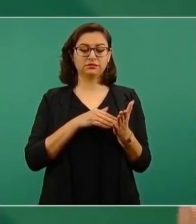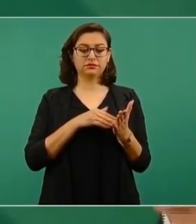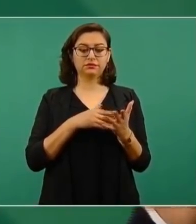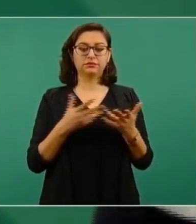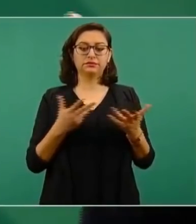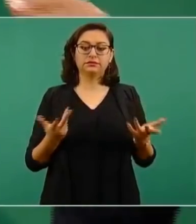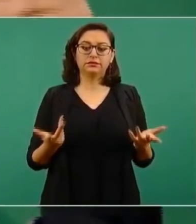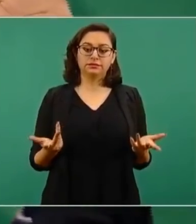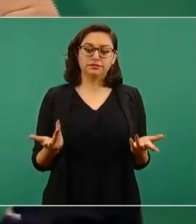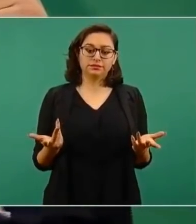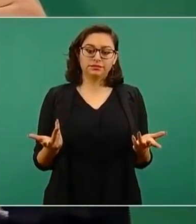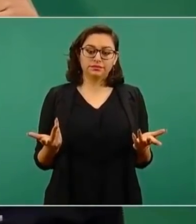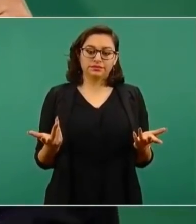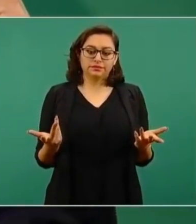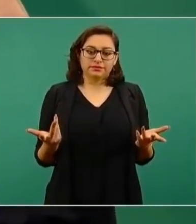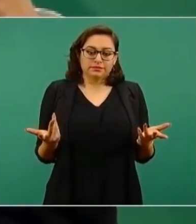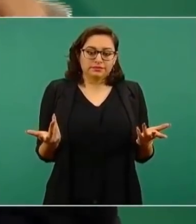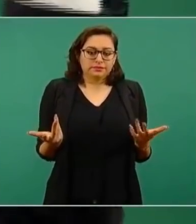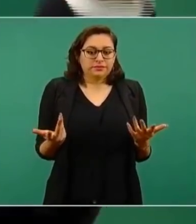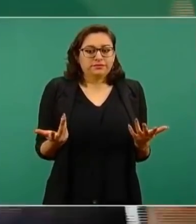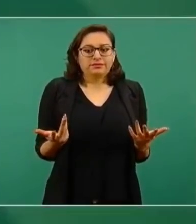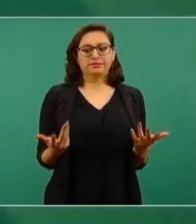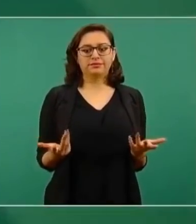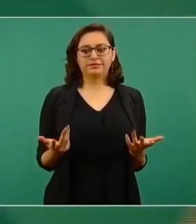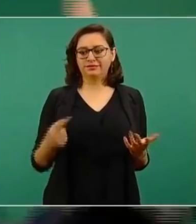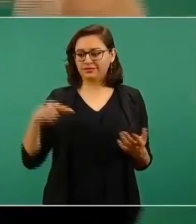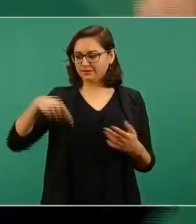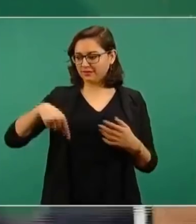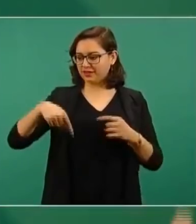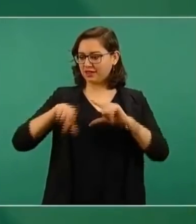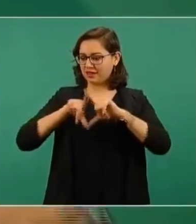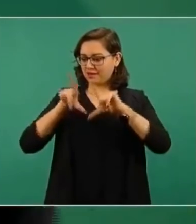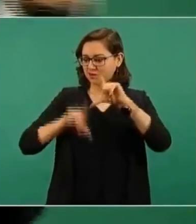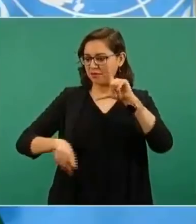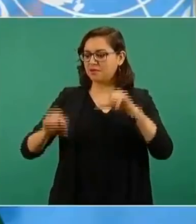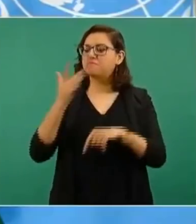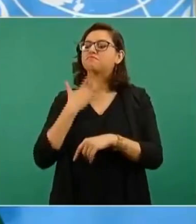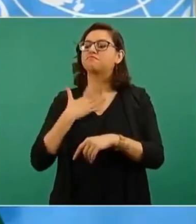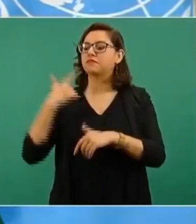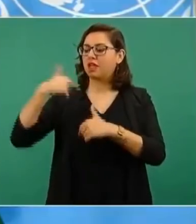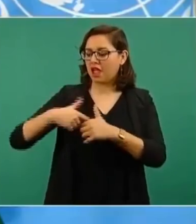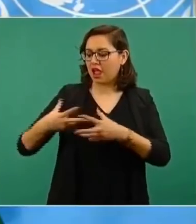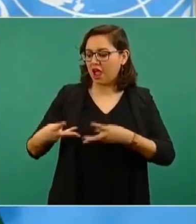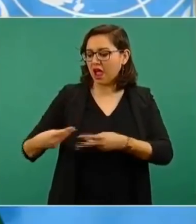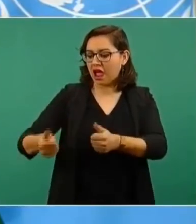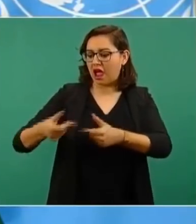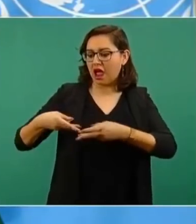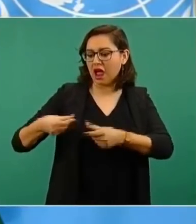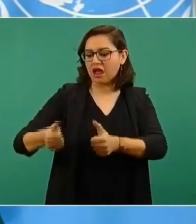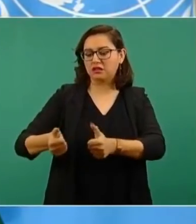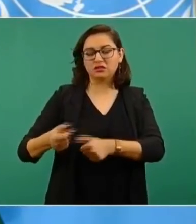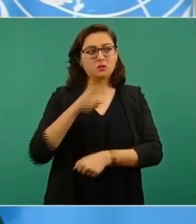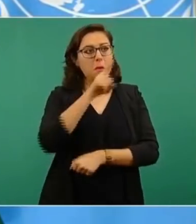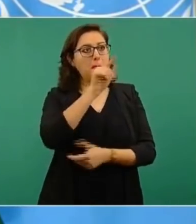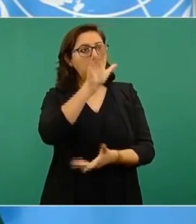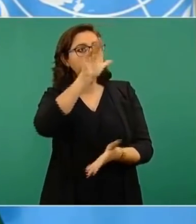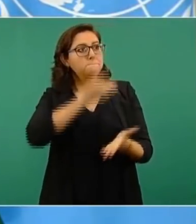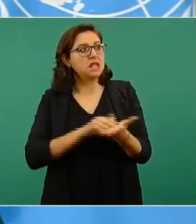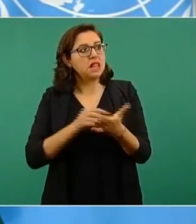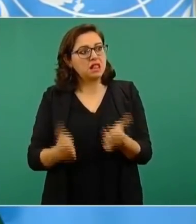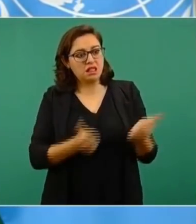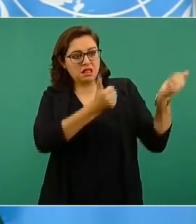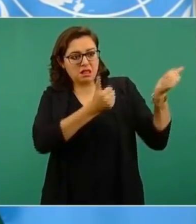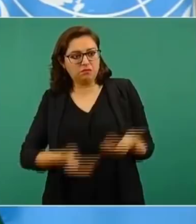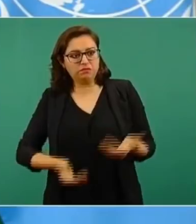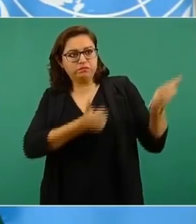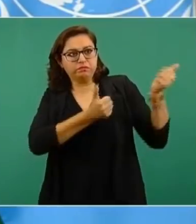Para un volumen 3 veces mayor a lo que consumimos de combustibles. Un